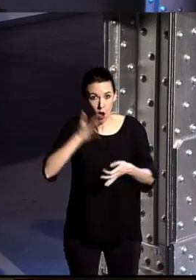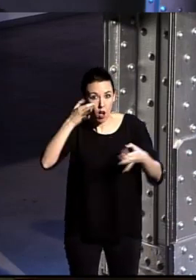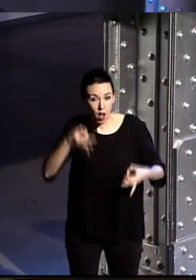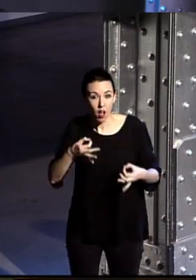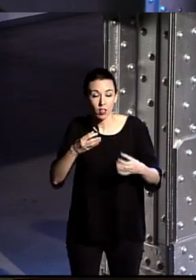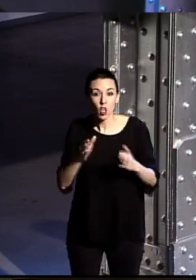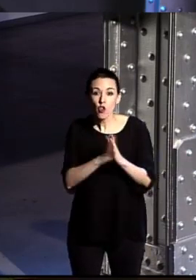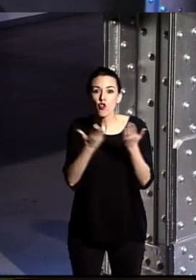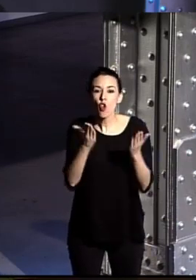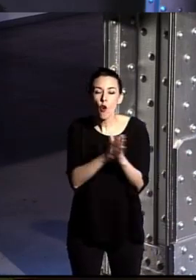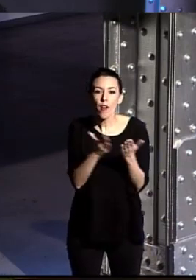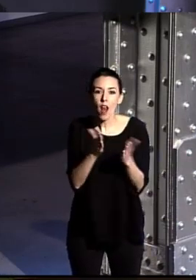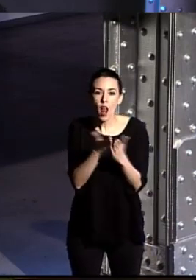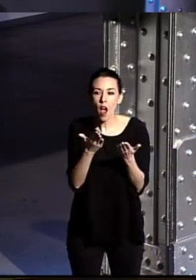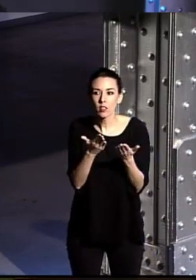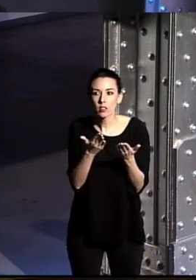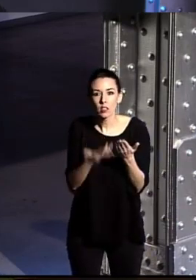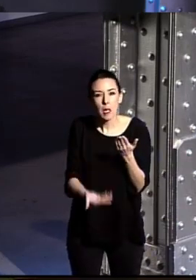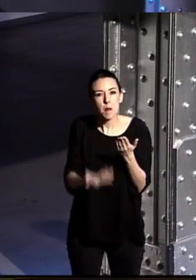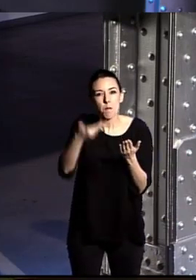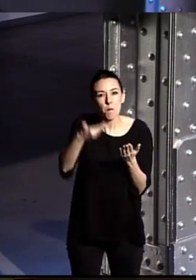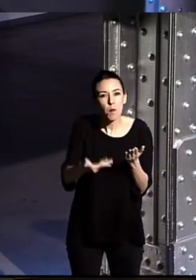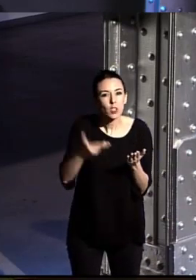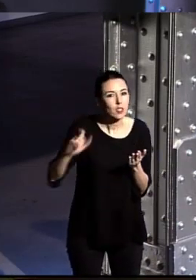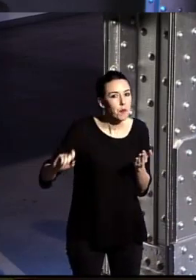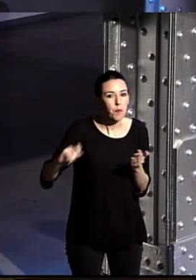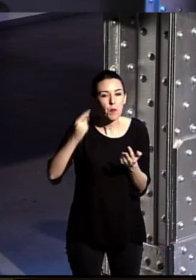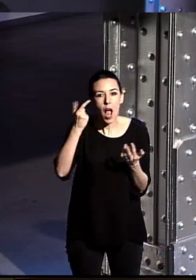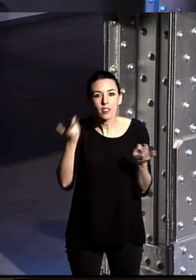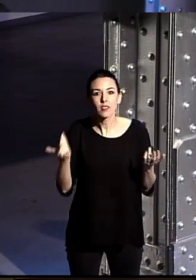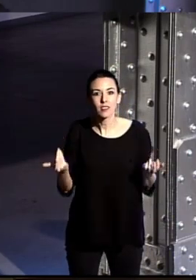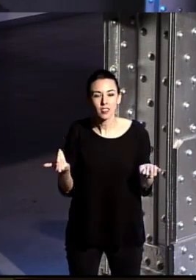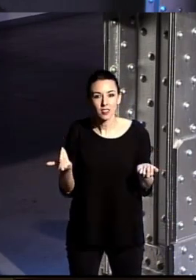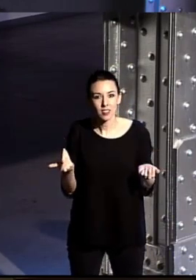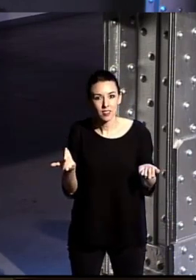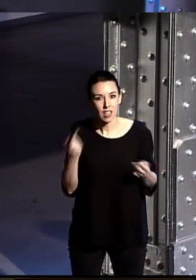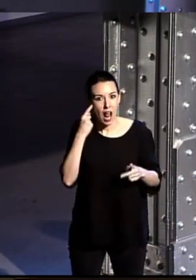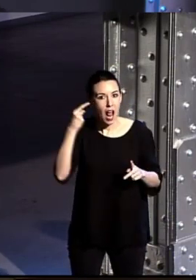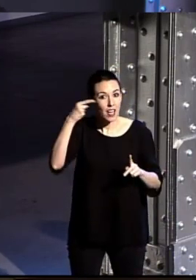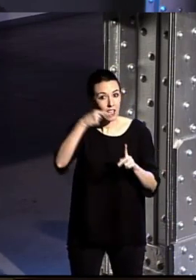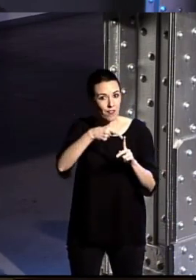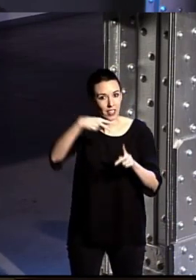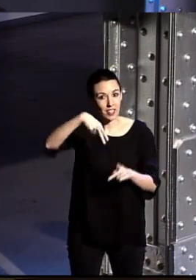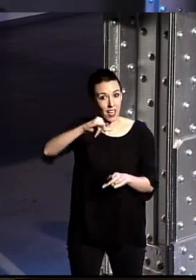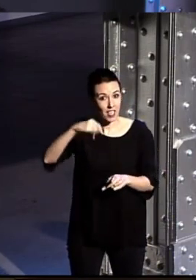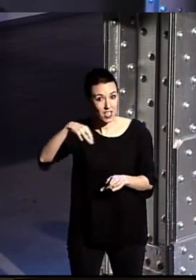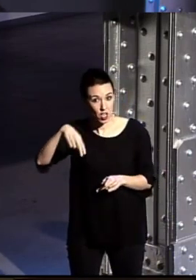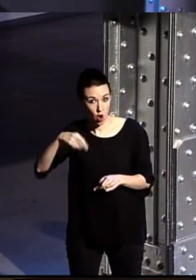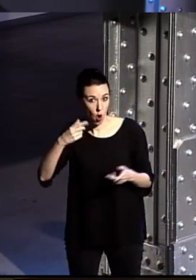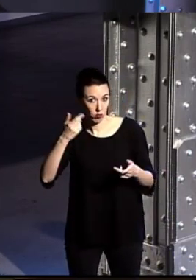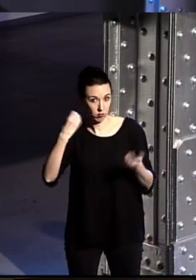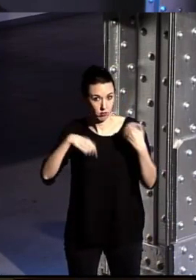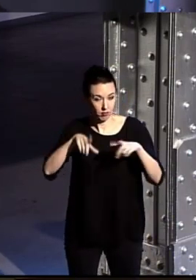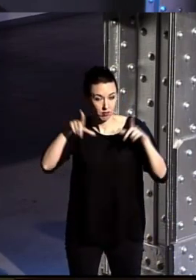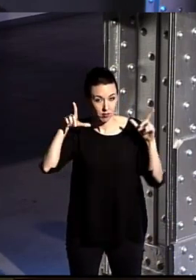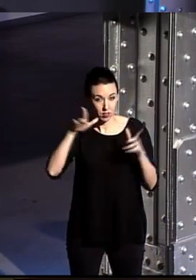la novela más importante, el referente para Nino al final, cuando se desarrolla la